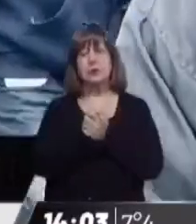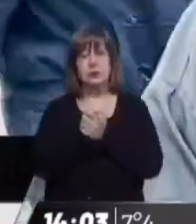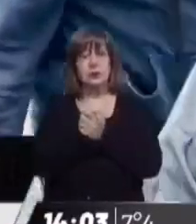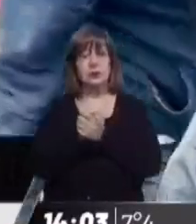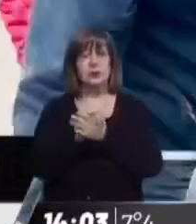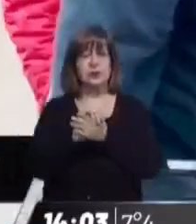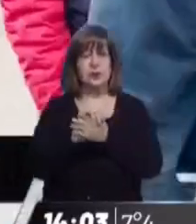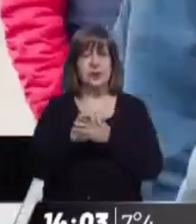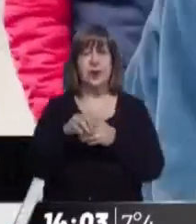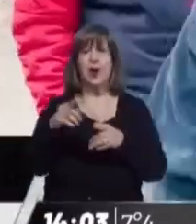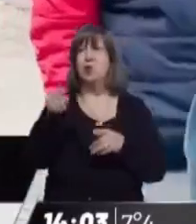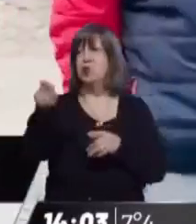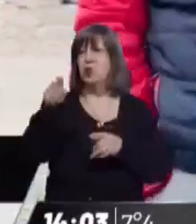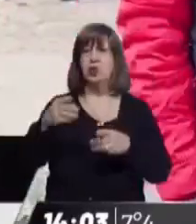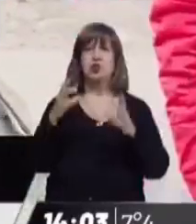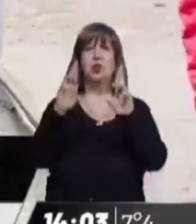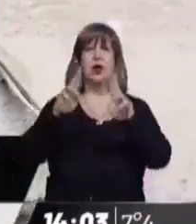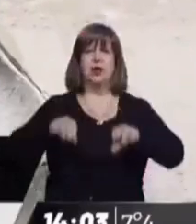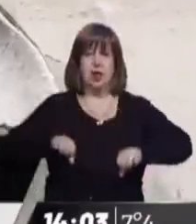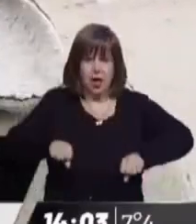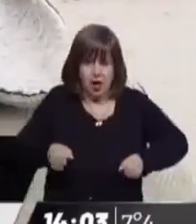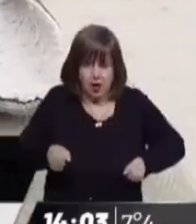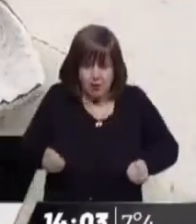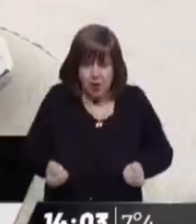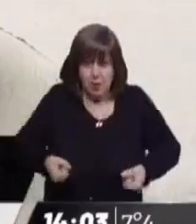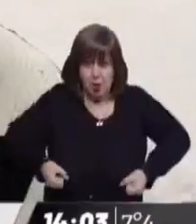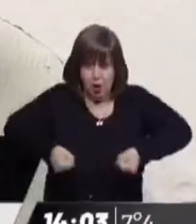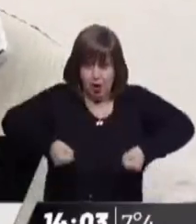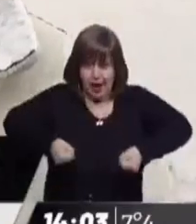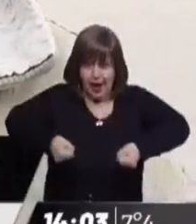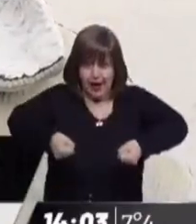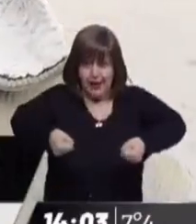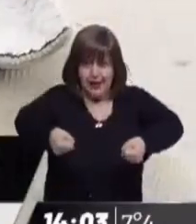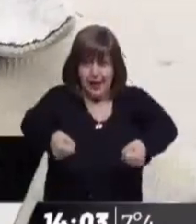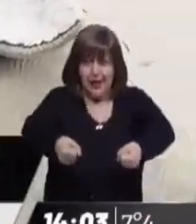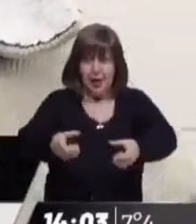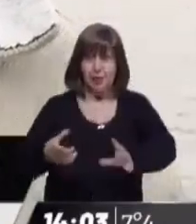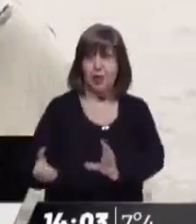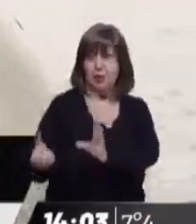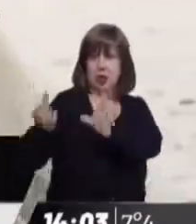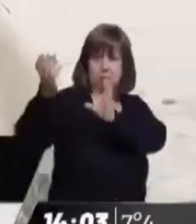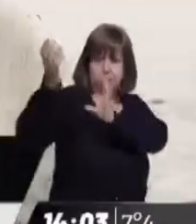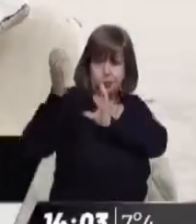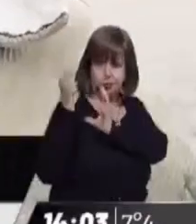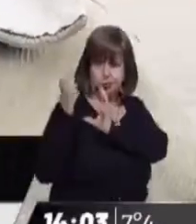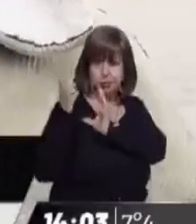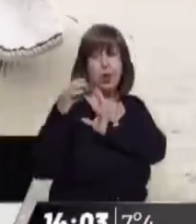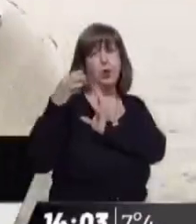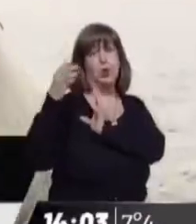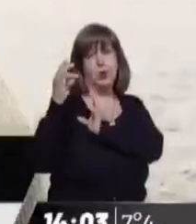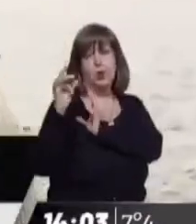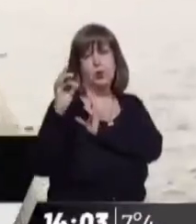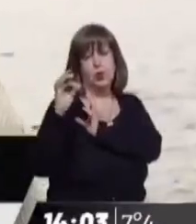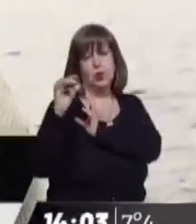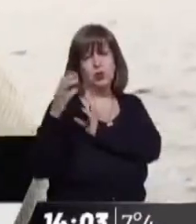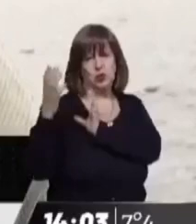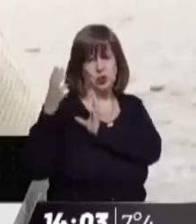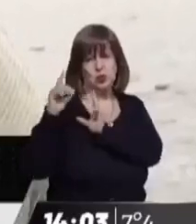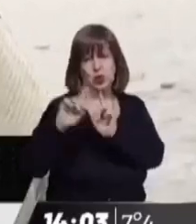que tiene la carretilla. Ah, sí, sí. Porque traerla al hombro cuesta mucho, sí,